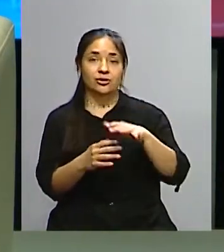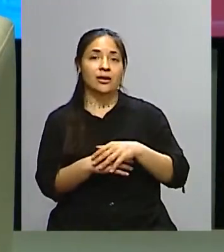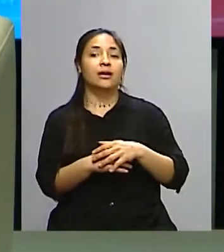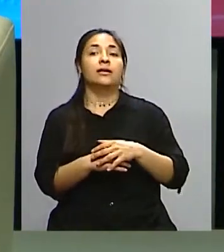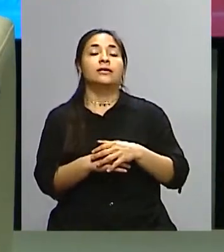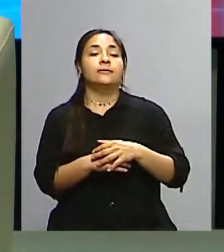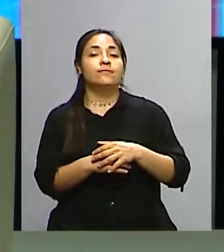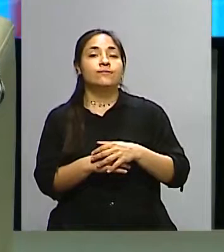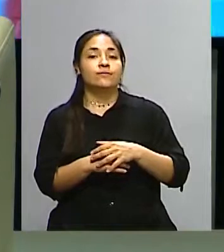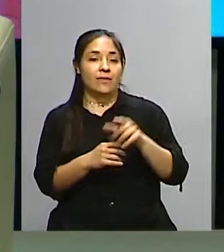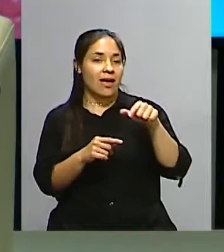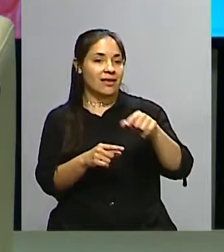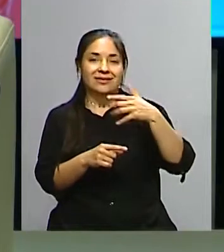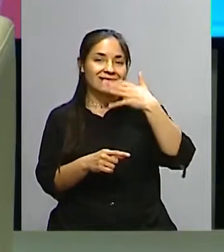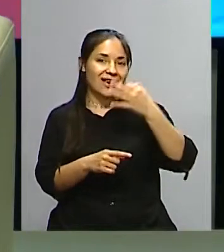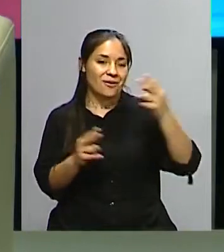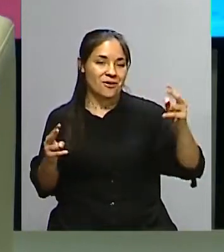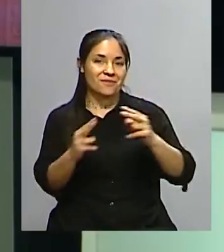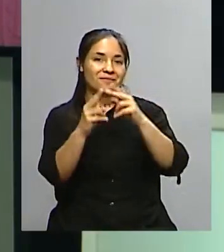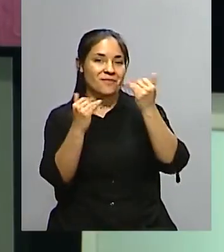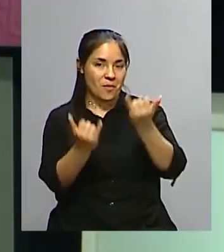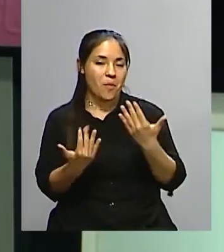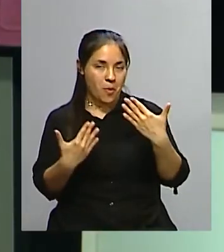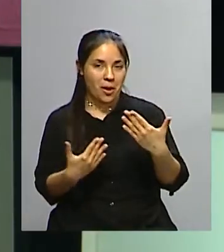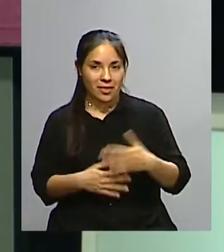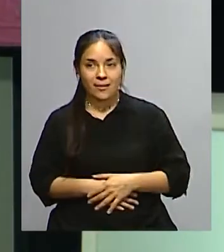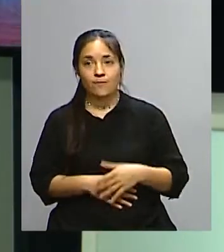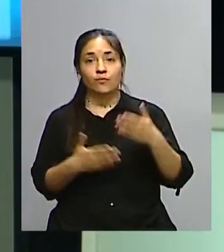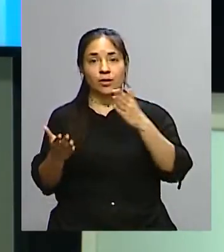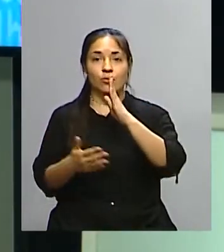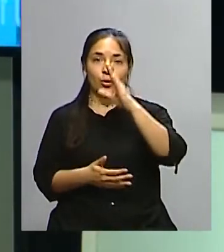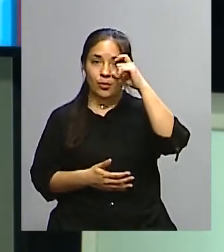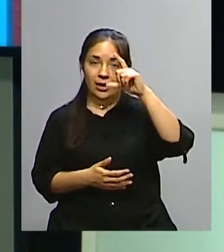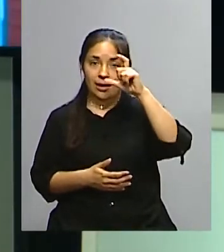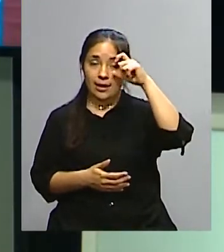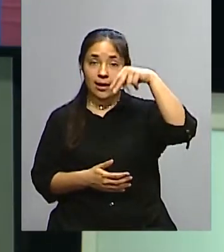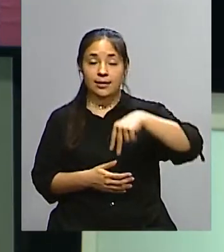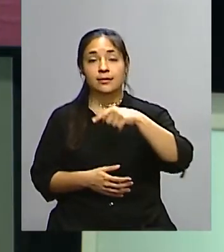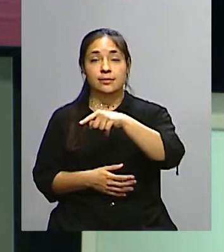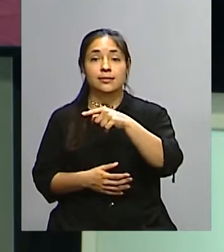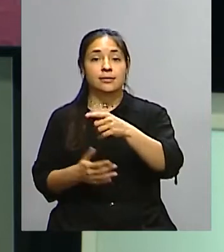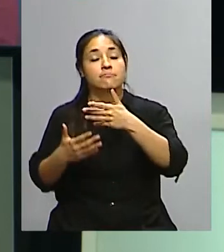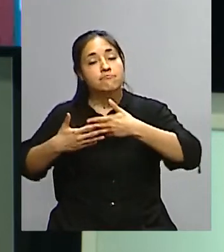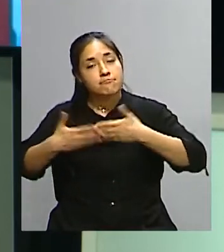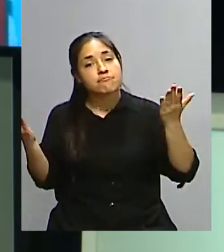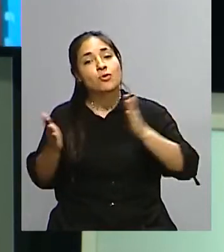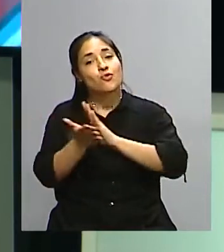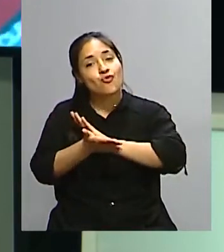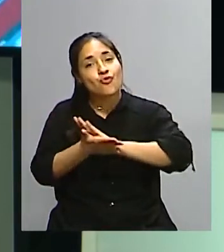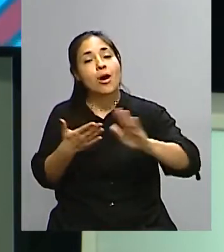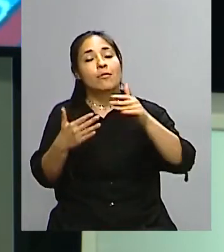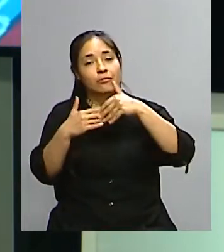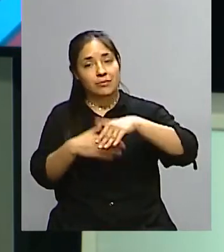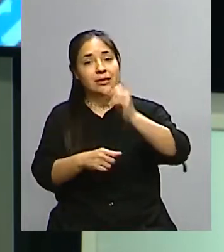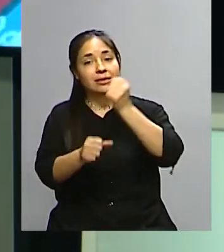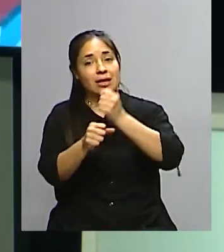académico, así que bueno, ahí seguramente nos van a encontrar. Le decimos a la gente que Belén está estrenando esto que es, a partir de ahora, empezar a trabajar